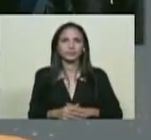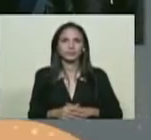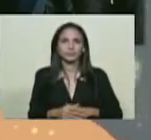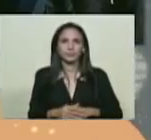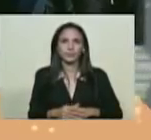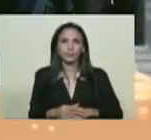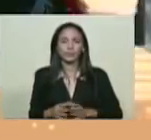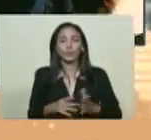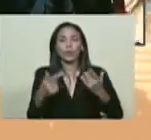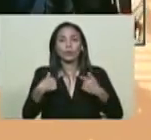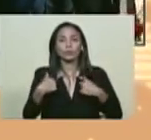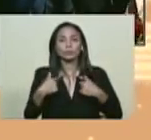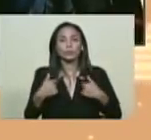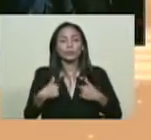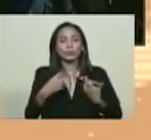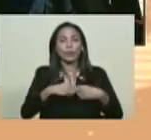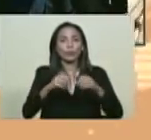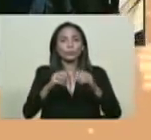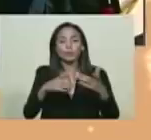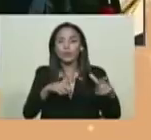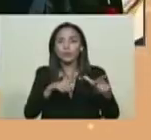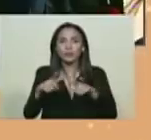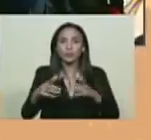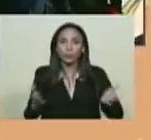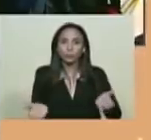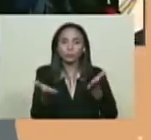Yo he lanzado una jornada nacional.